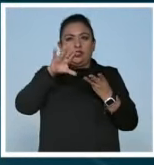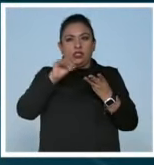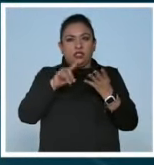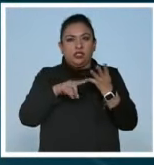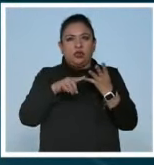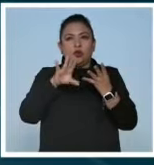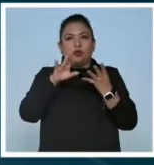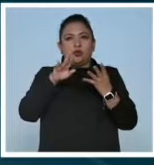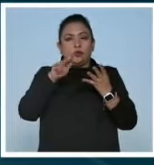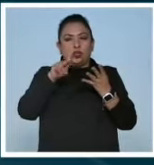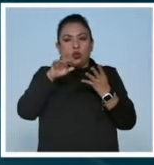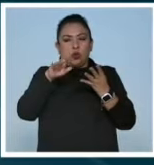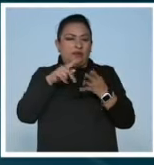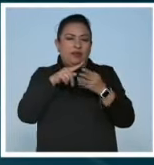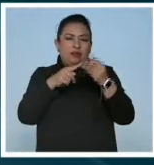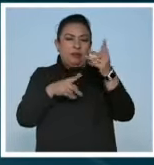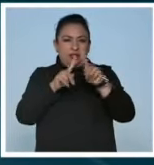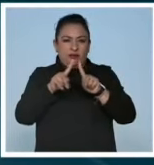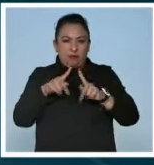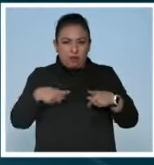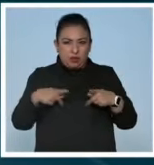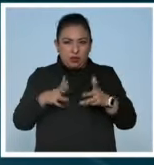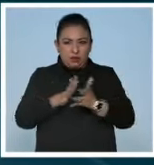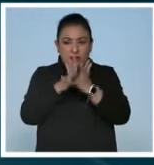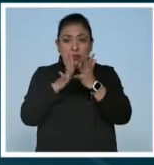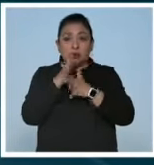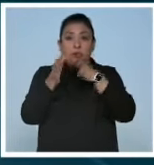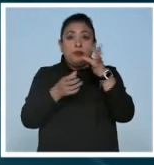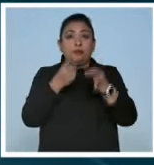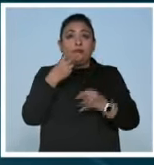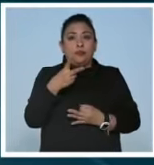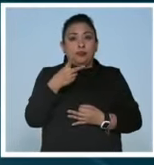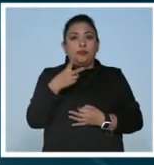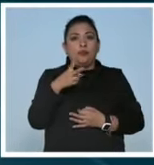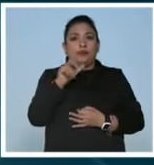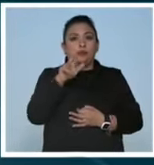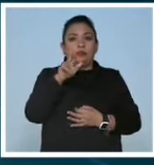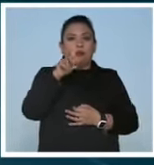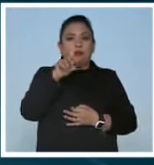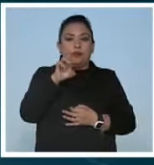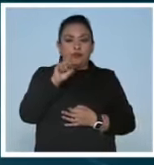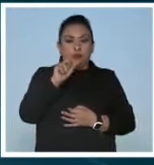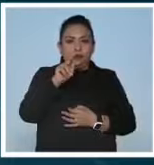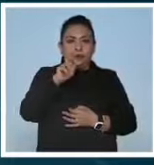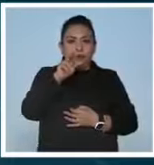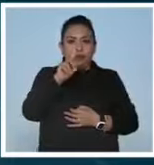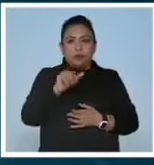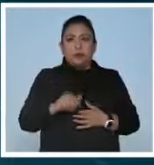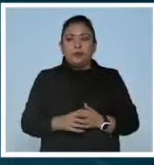Tristano, Concepción Huerta, entre otros. Noticias 22, Andrés Pereda.